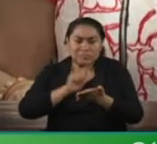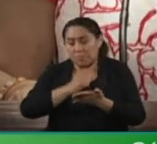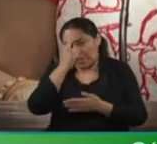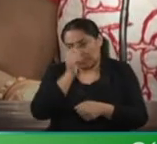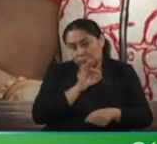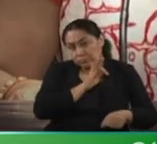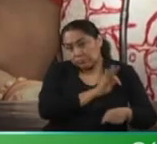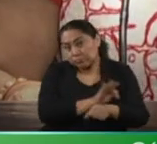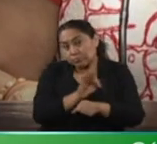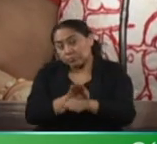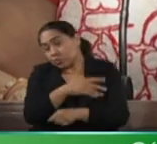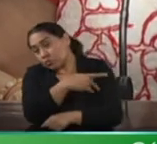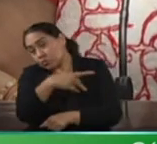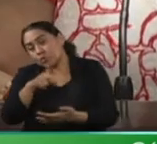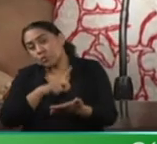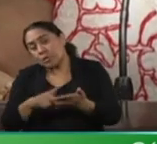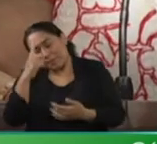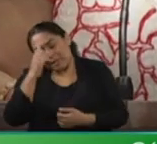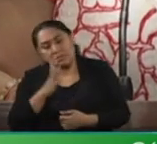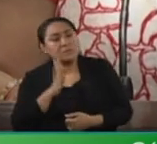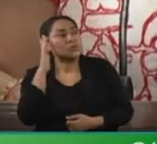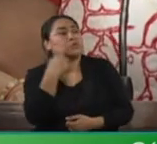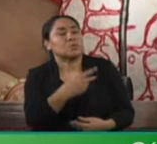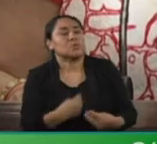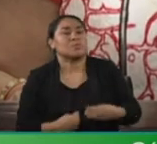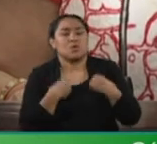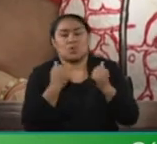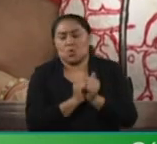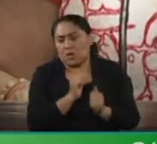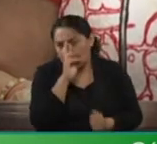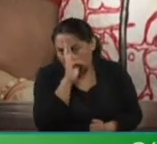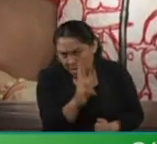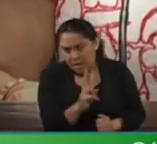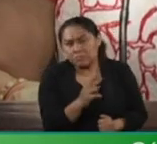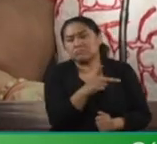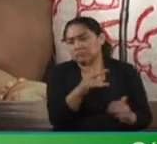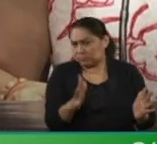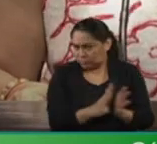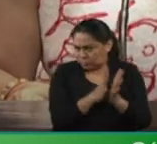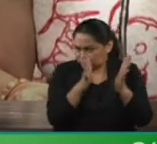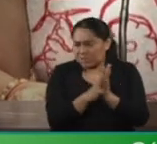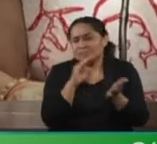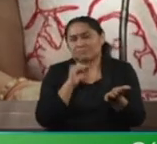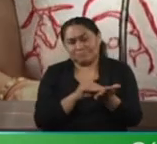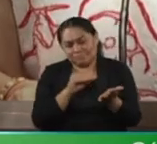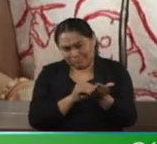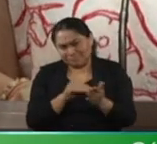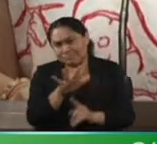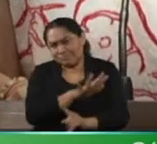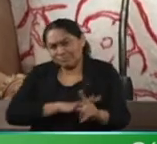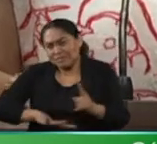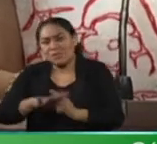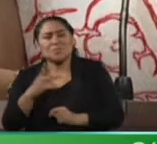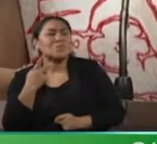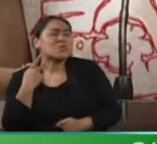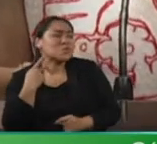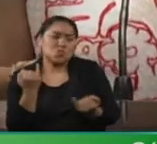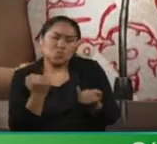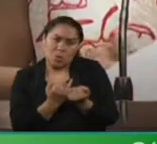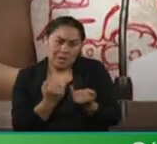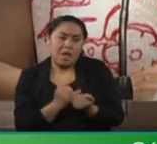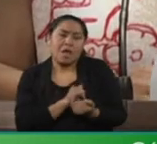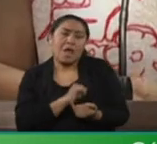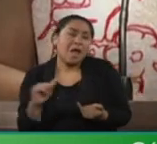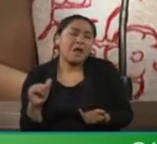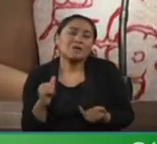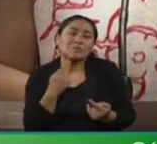sus derechos y asegurarles una vida digna, promoviendo su participación activa en la vida social y política, especialmente en los espacios